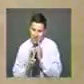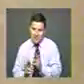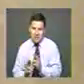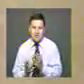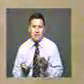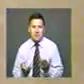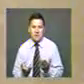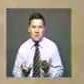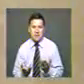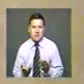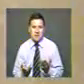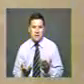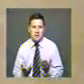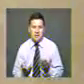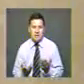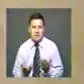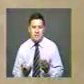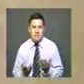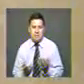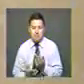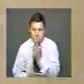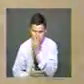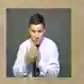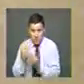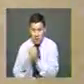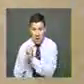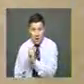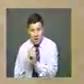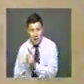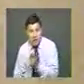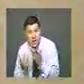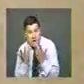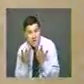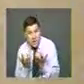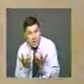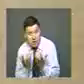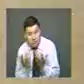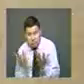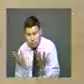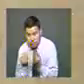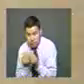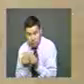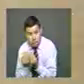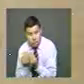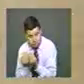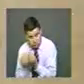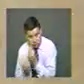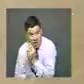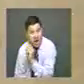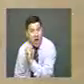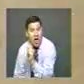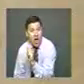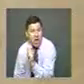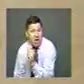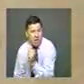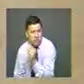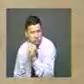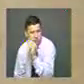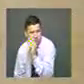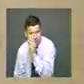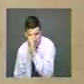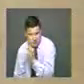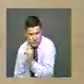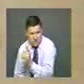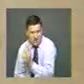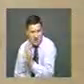que si la pareja del mismo sexo quiere constituir una familia a través de un acto jurídico,